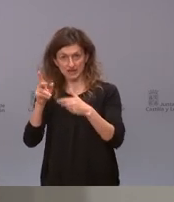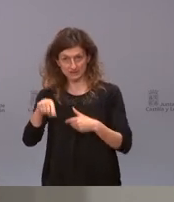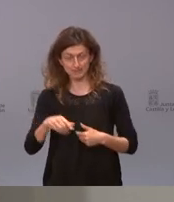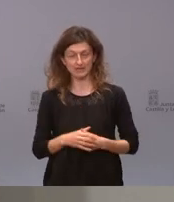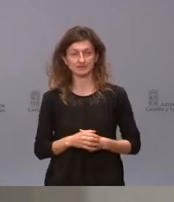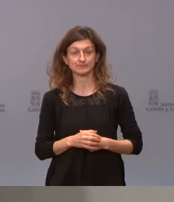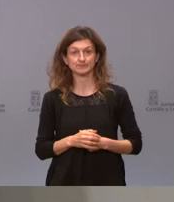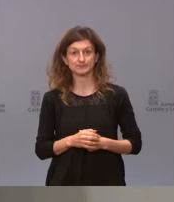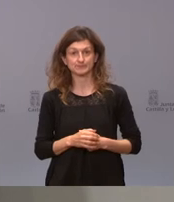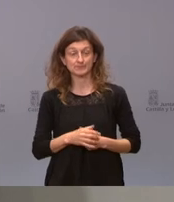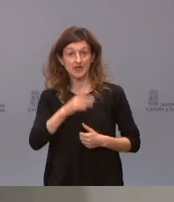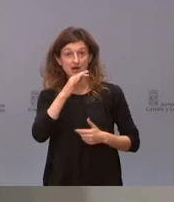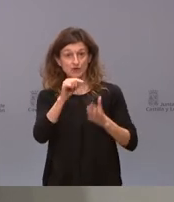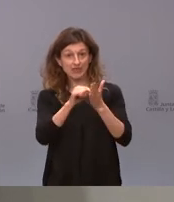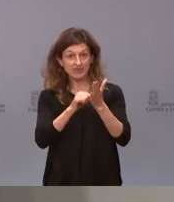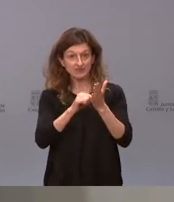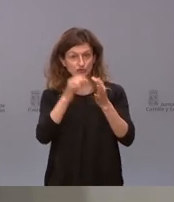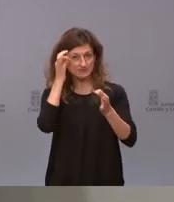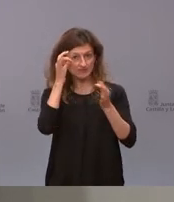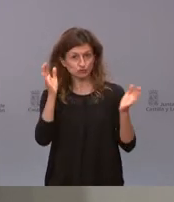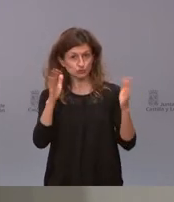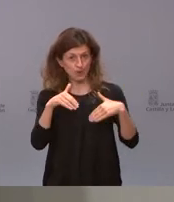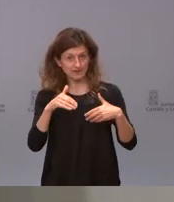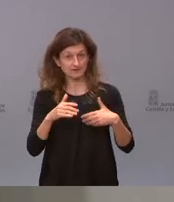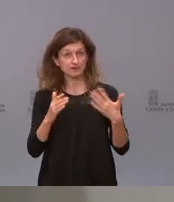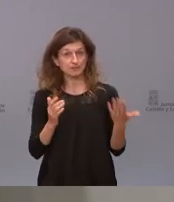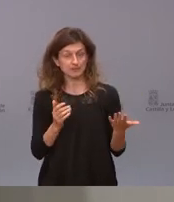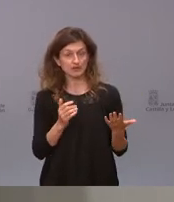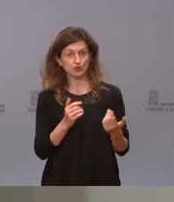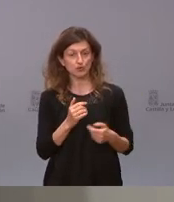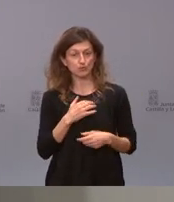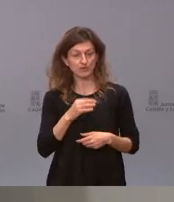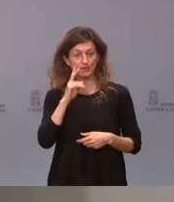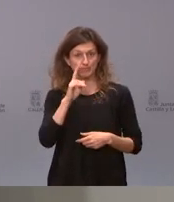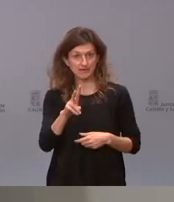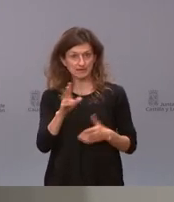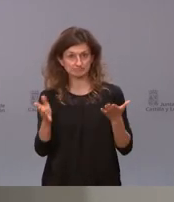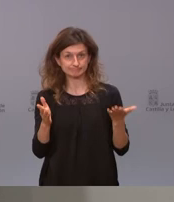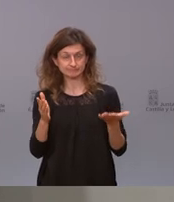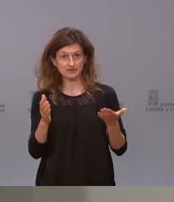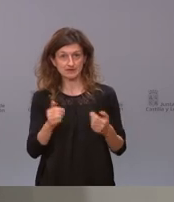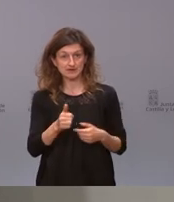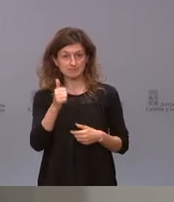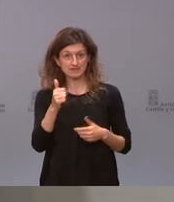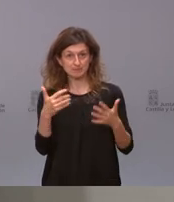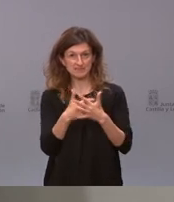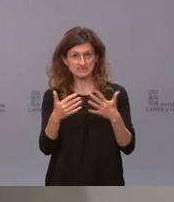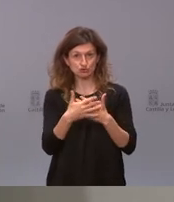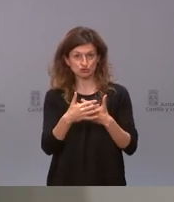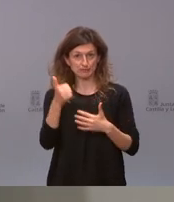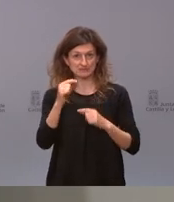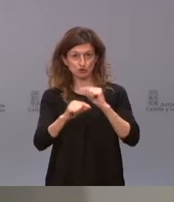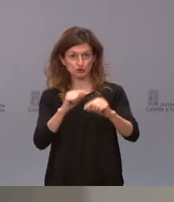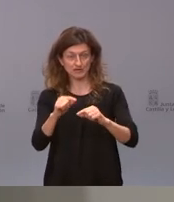mismo los datos exactos no los tengo pero sí que permitió ver que eran más los mixtos como han visto en la